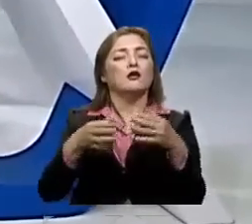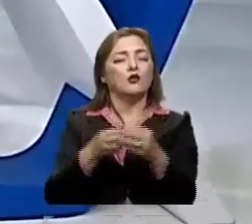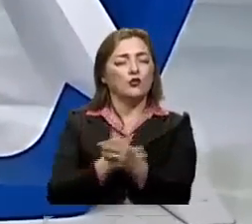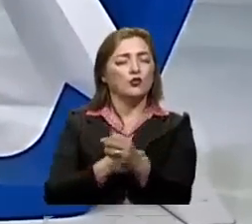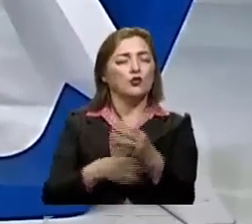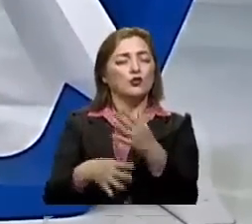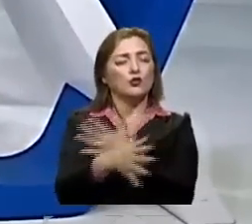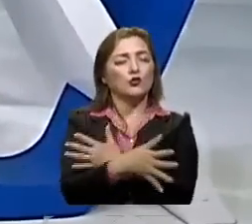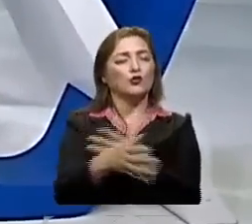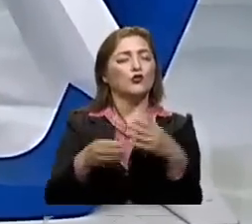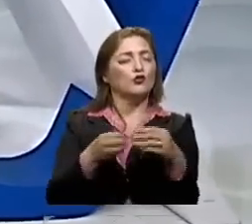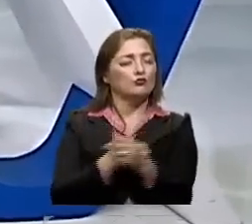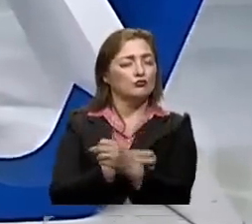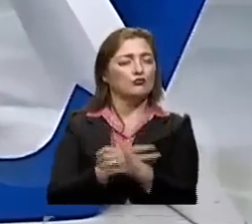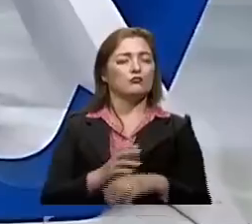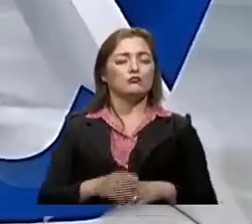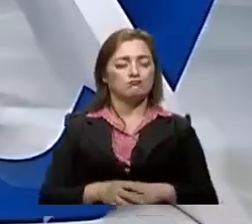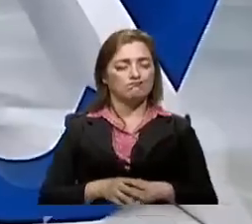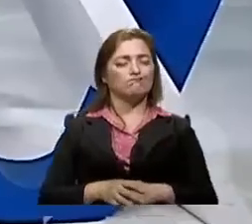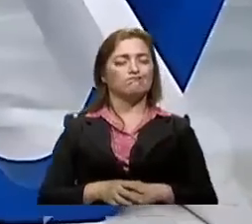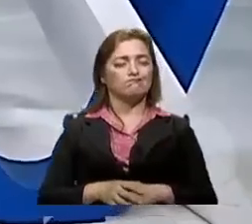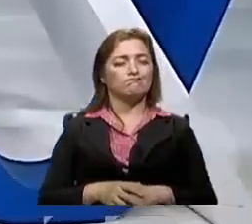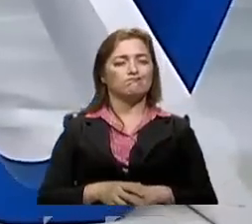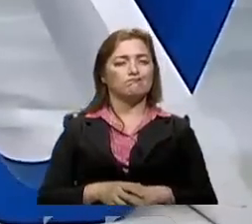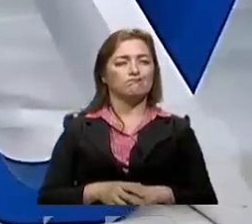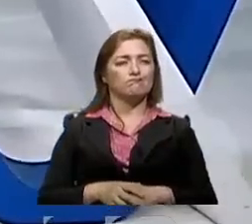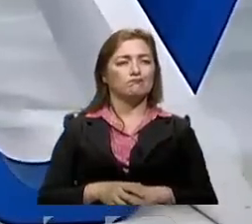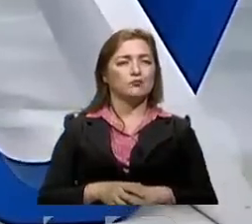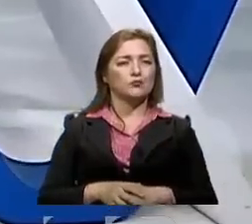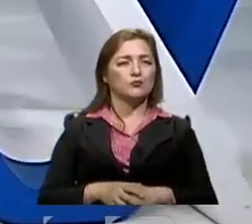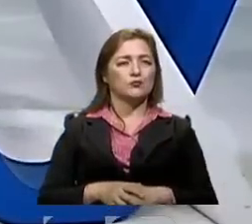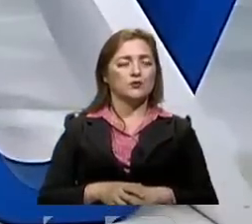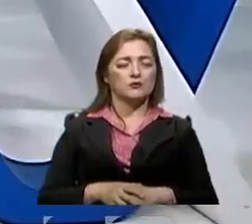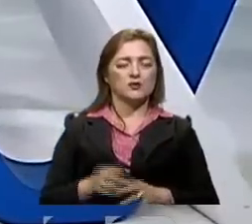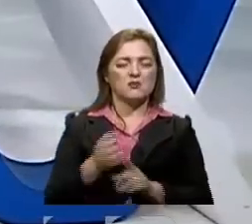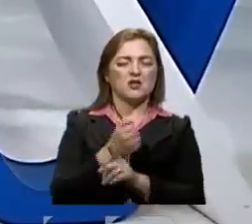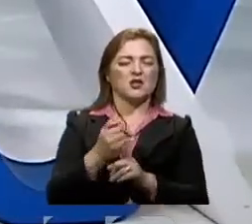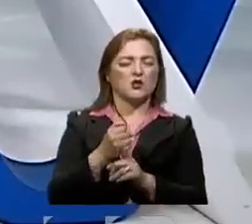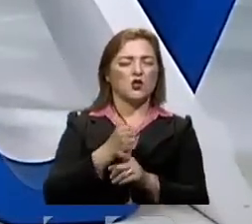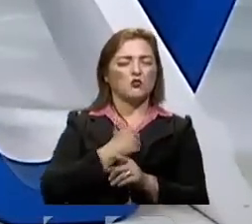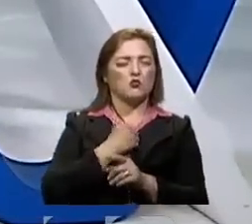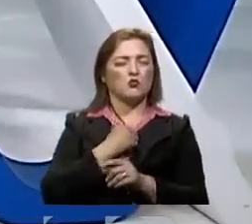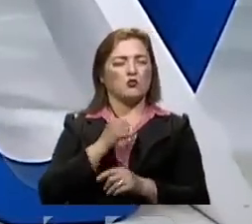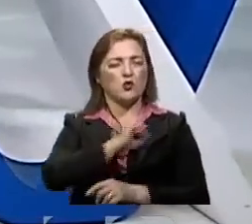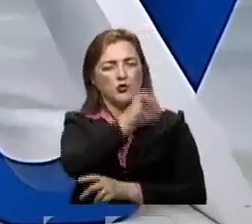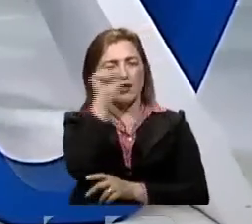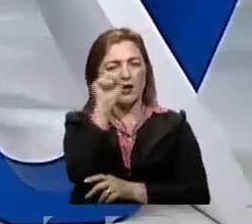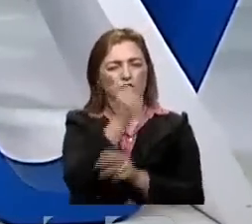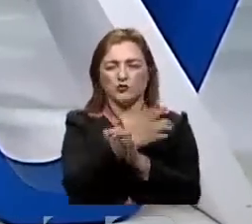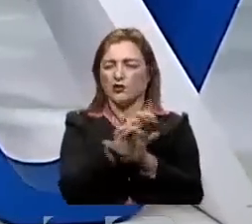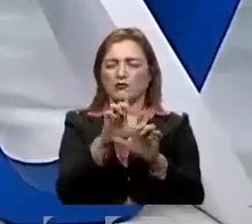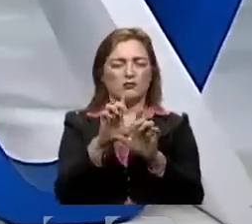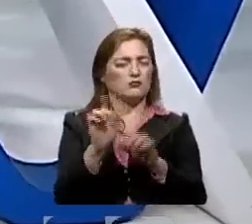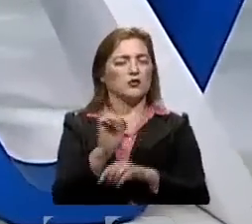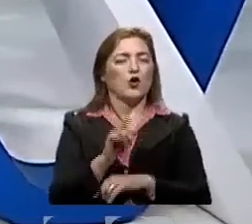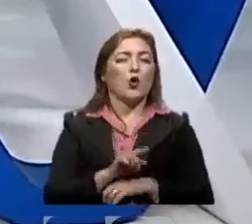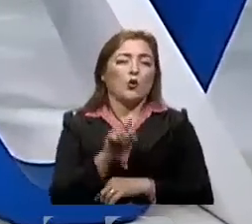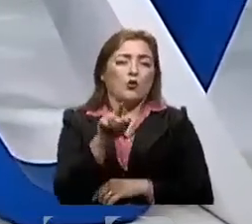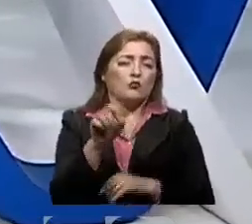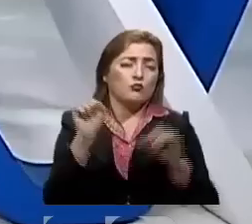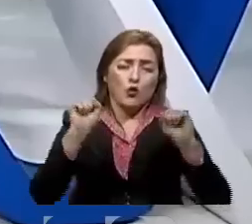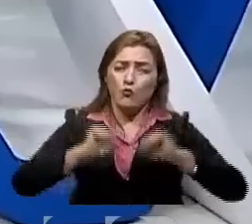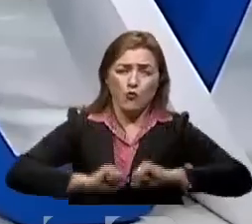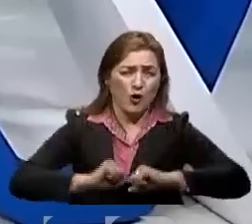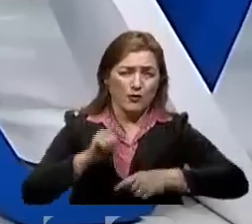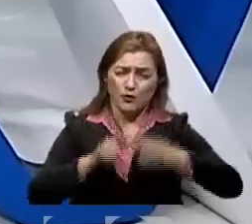fauna urbana, con esos animales de compañía, que no terminen siendo violentados en sus derechos, en sus libertades. Y si usted no puede, no